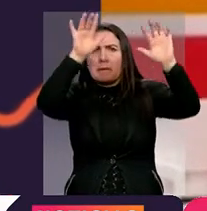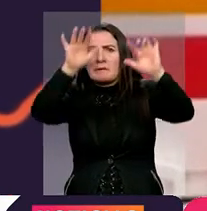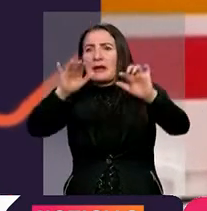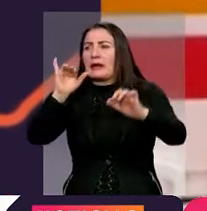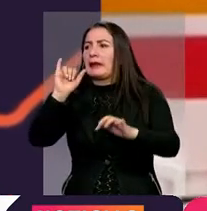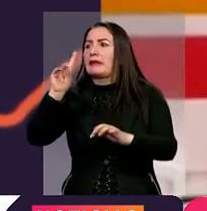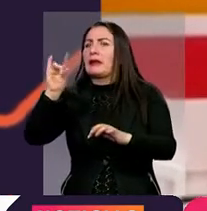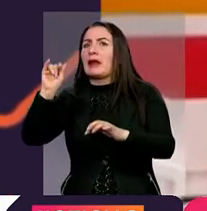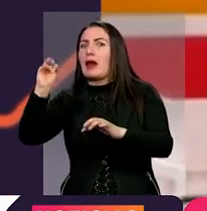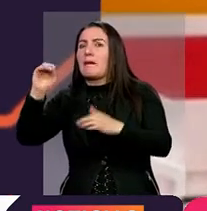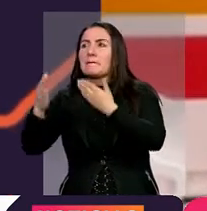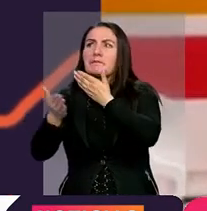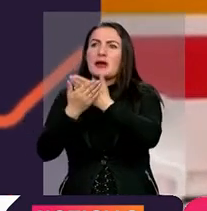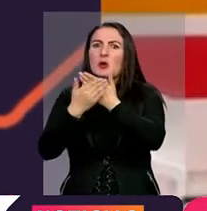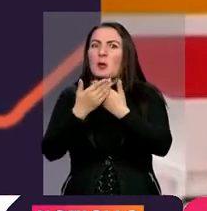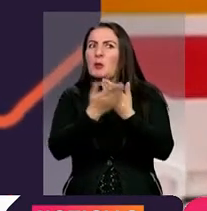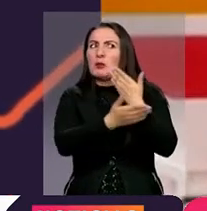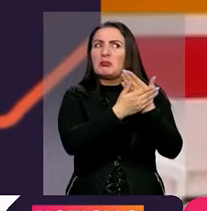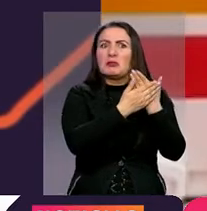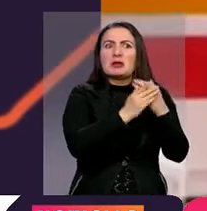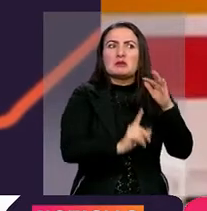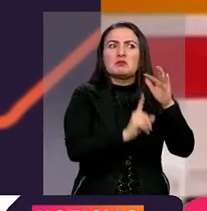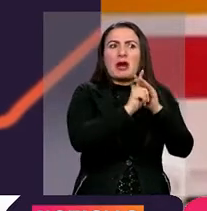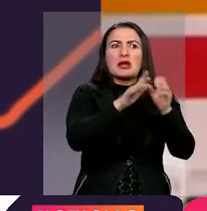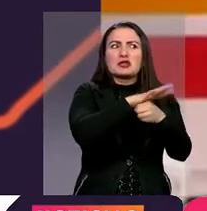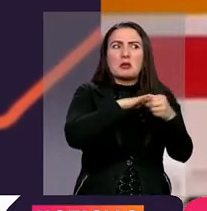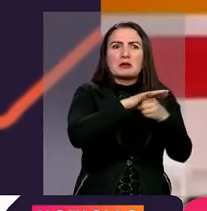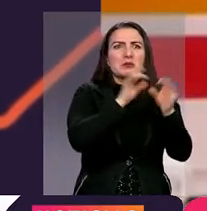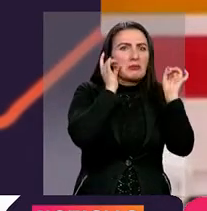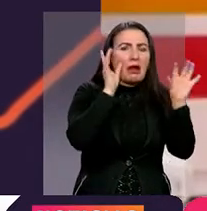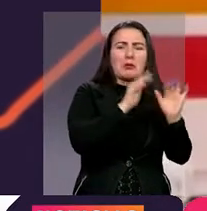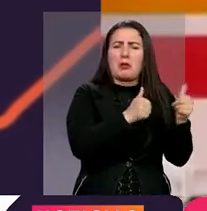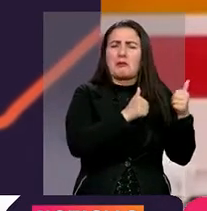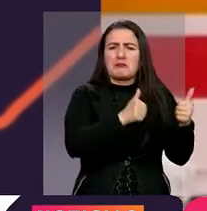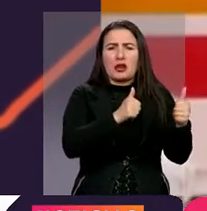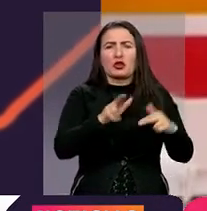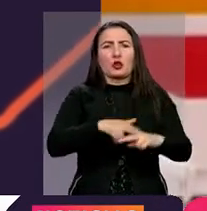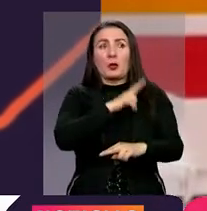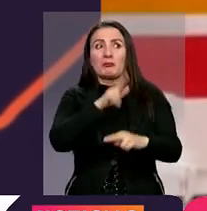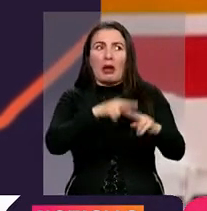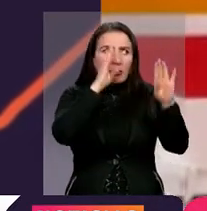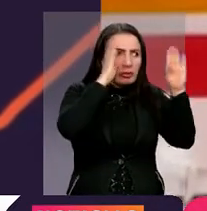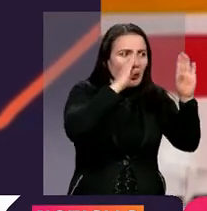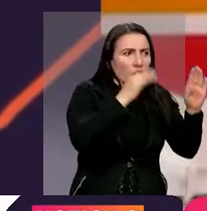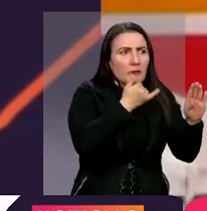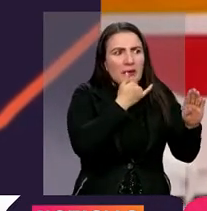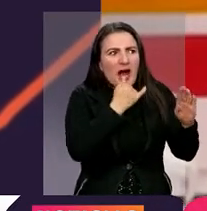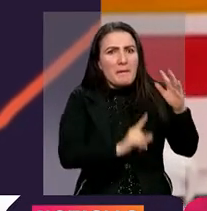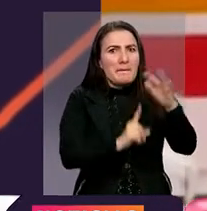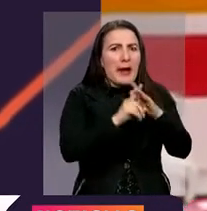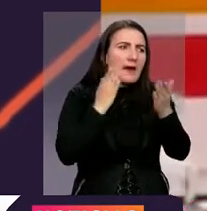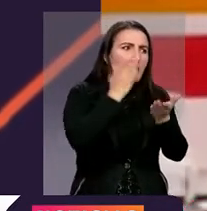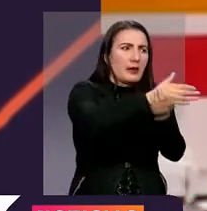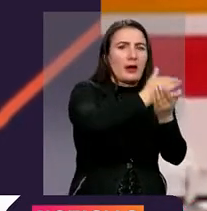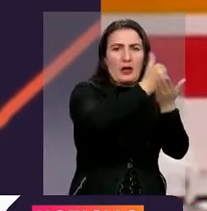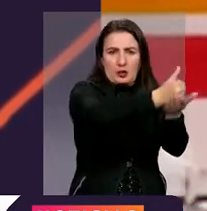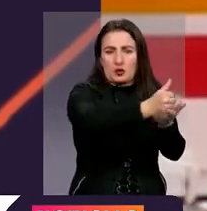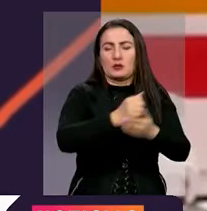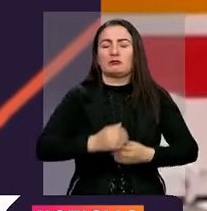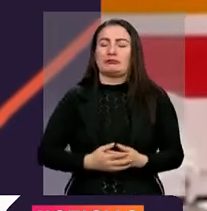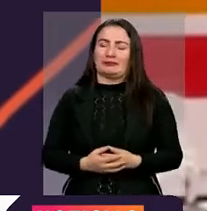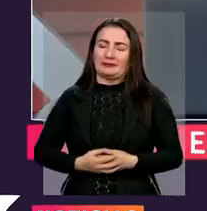IDEAN. Afortunadamente, todavía no tenemos situaciones lamentables en este sitio, pero vamos a estar muy atentos para cualquier situación que se pueda